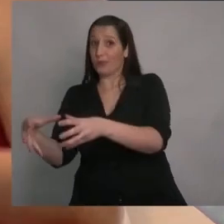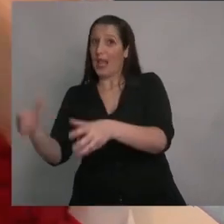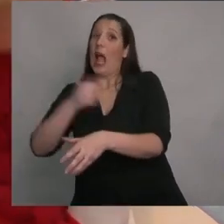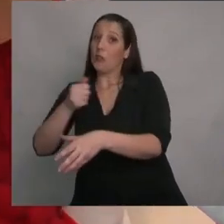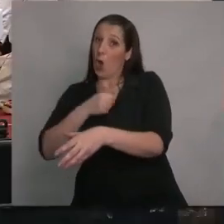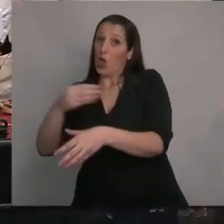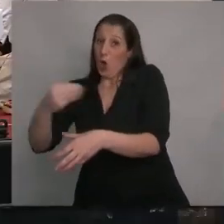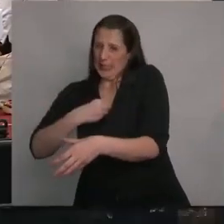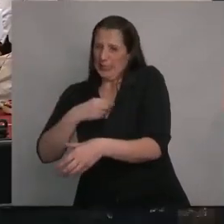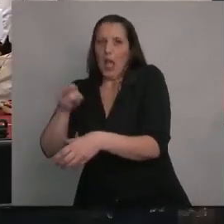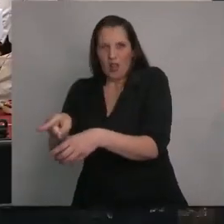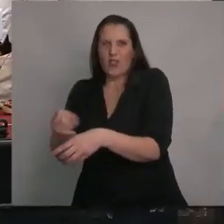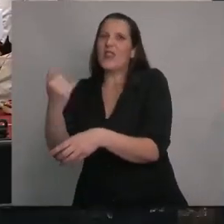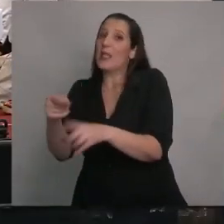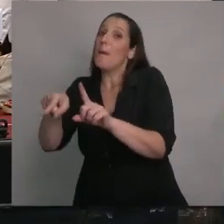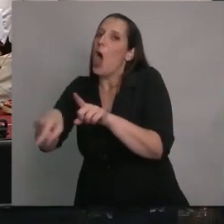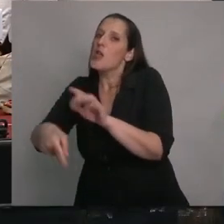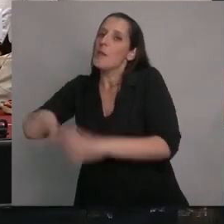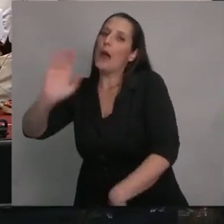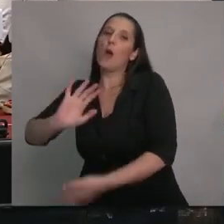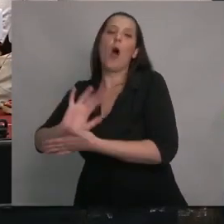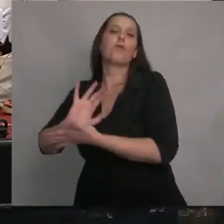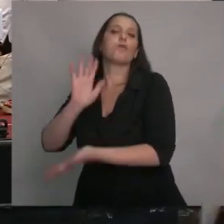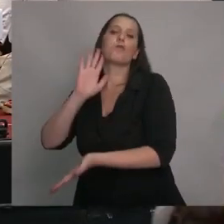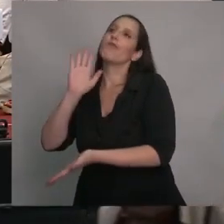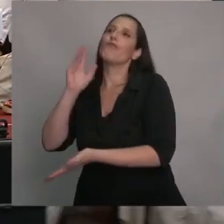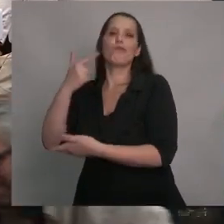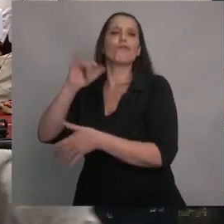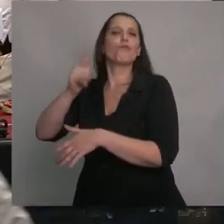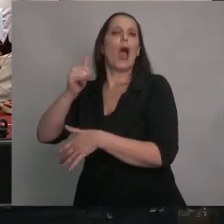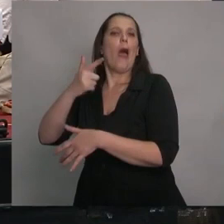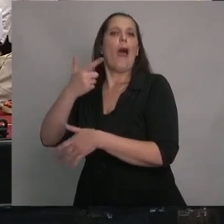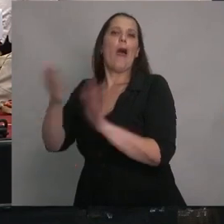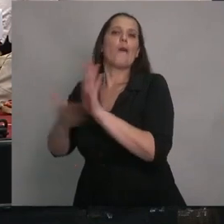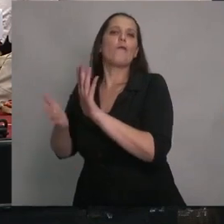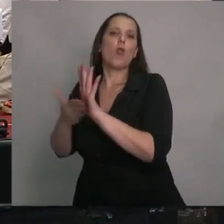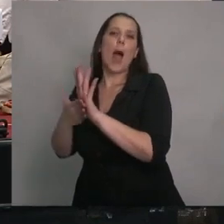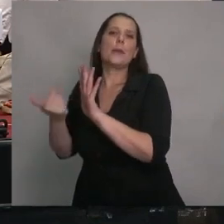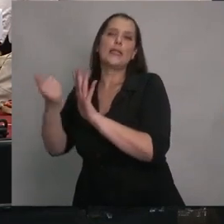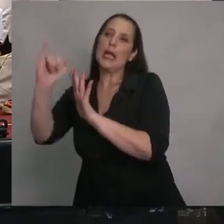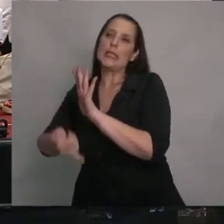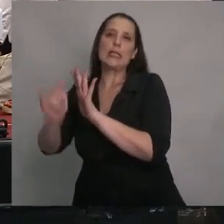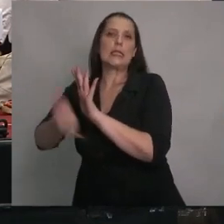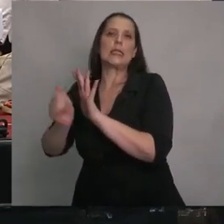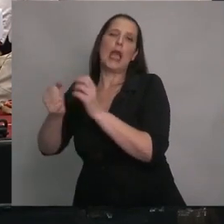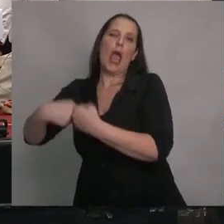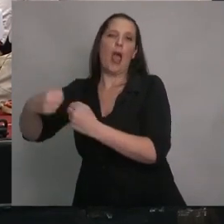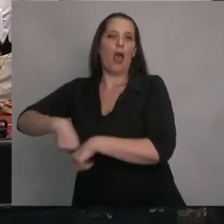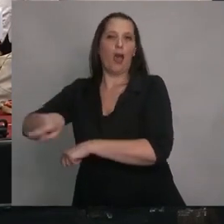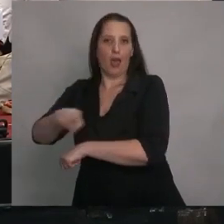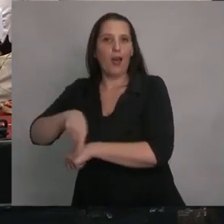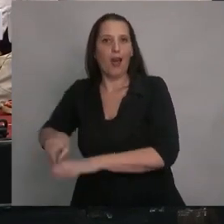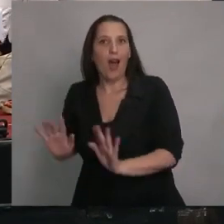La división hoy pasa por ahí, no pasa más entre reforma y catolicismo, pero pasa